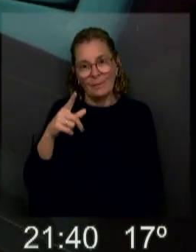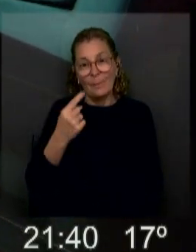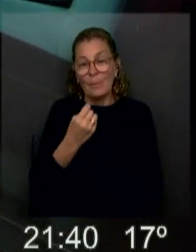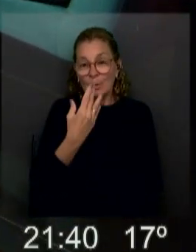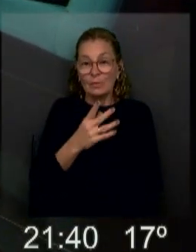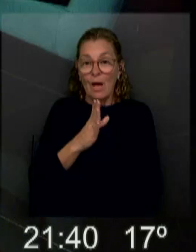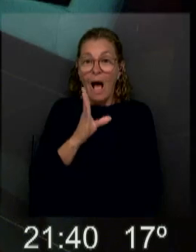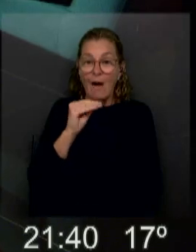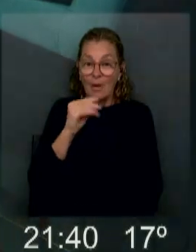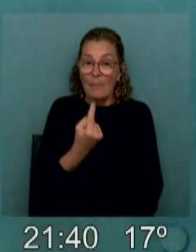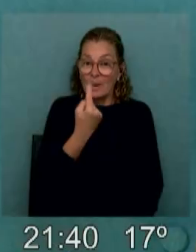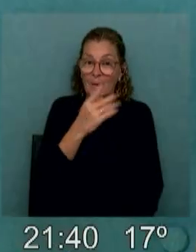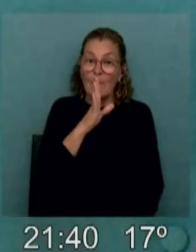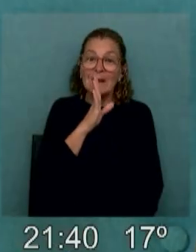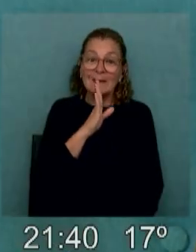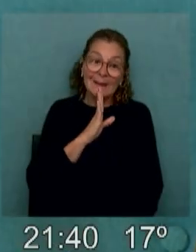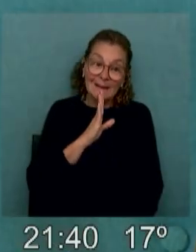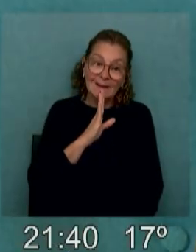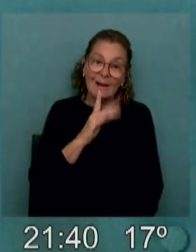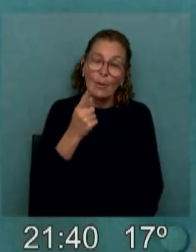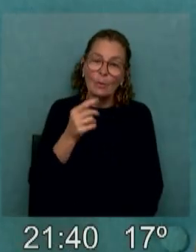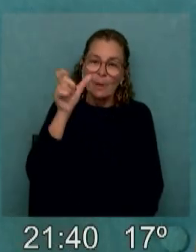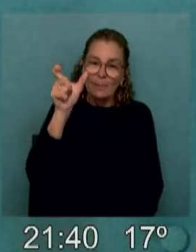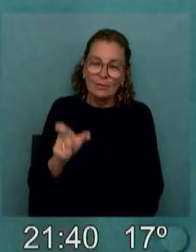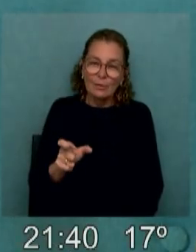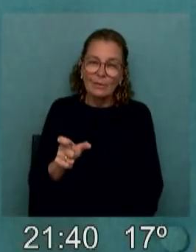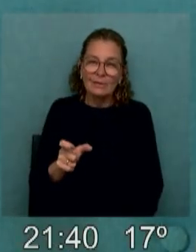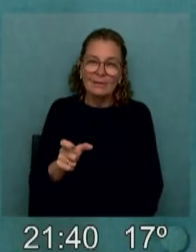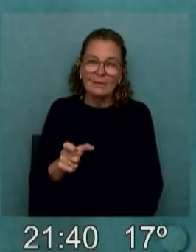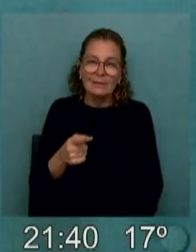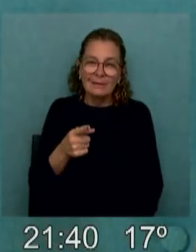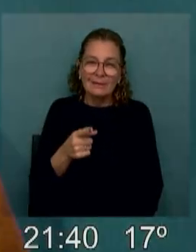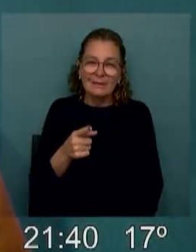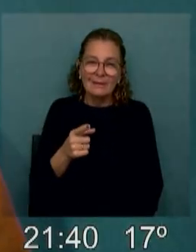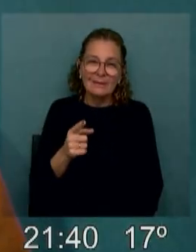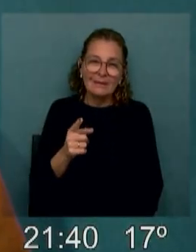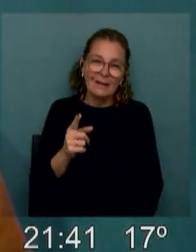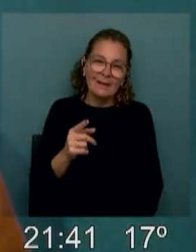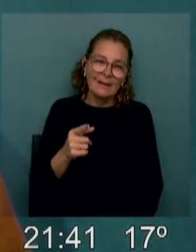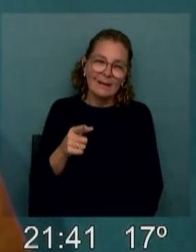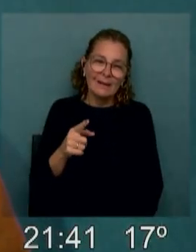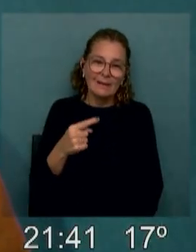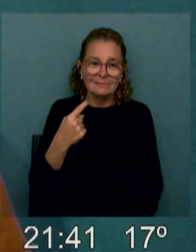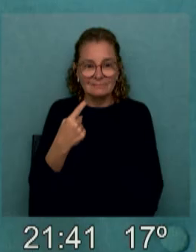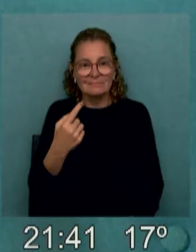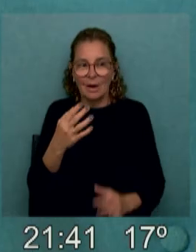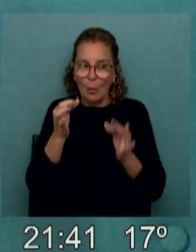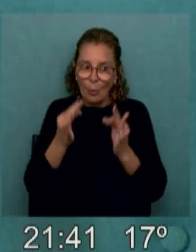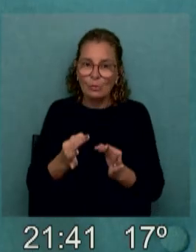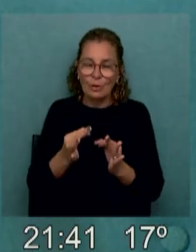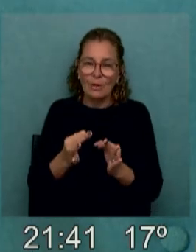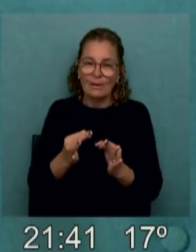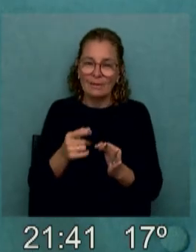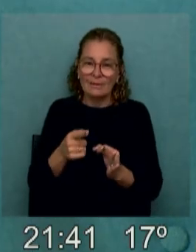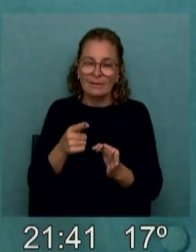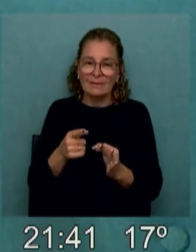de la paciencia. Mal. Que son justamente gente que le pone esa mejilla y no la otra. O sea, esa